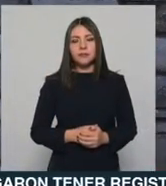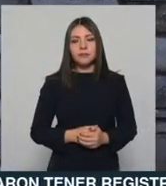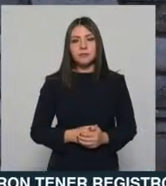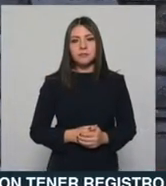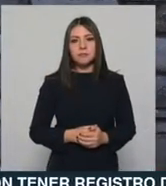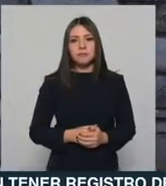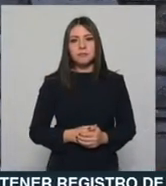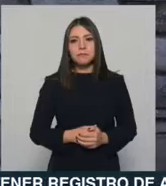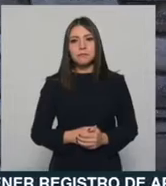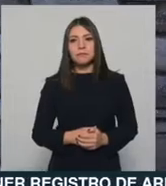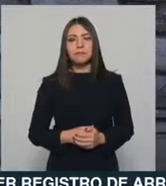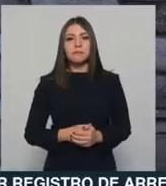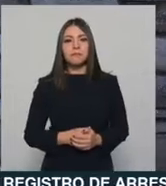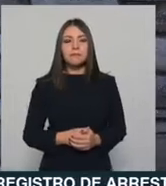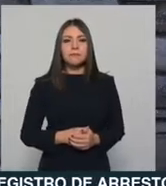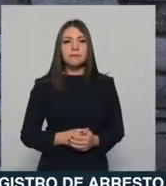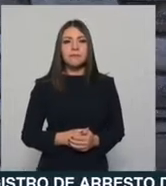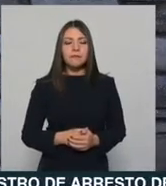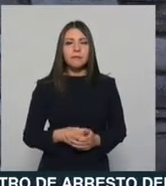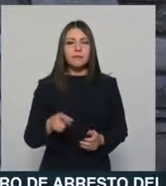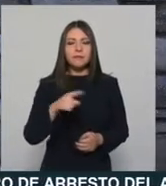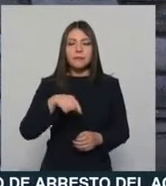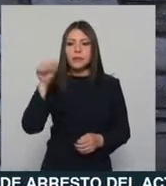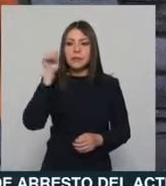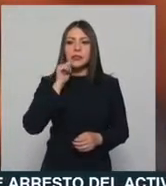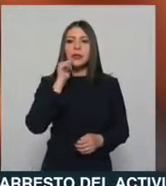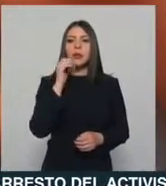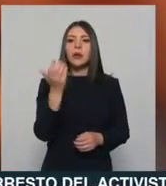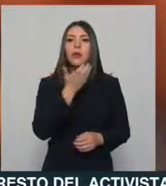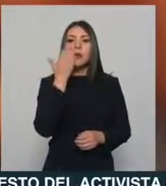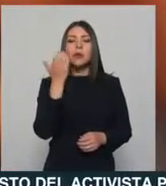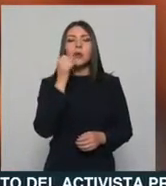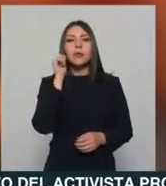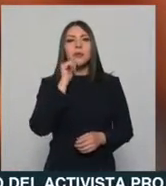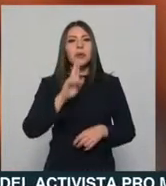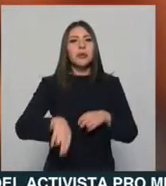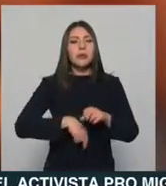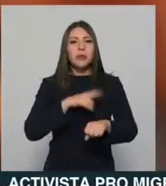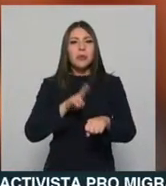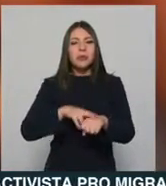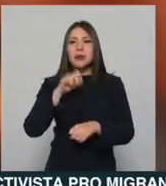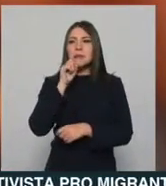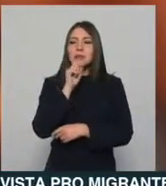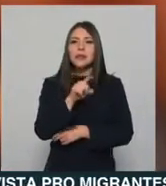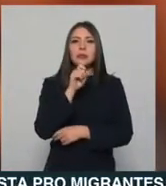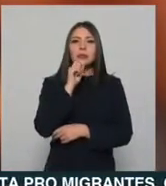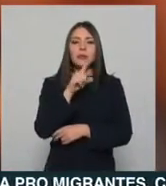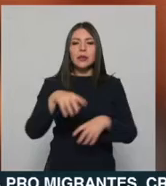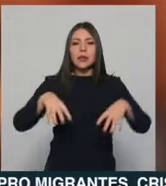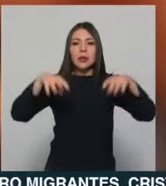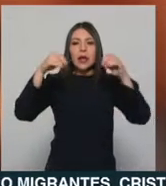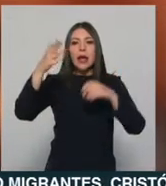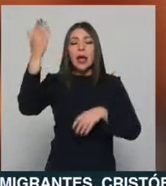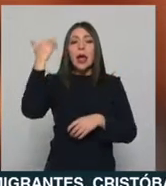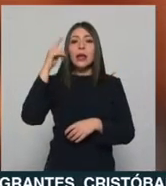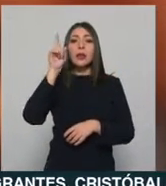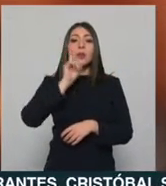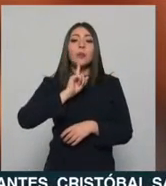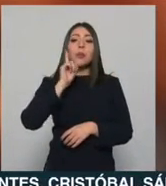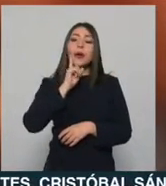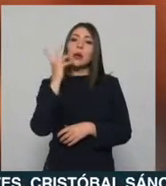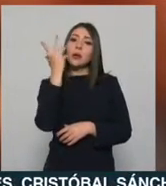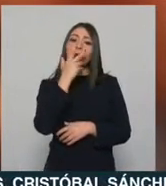imagen que tenemos del circo tradicional, donde las mujeres solo pasábamos los instrumentos, o éramos la parte